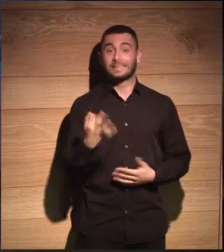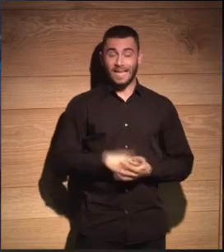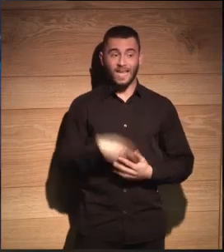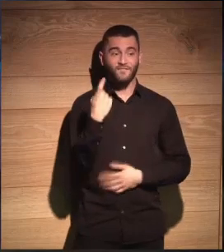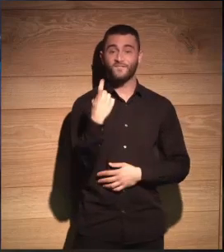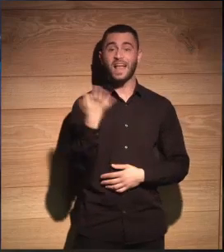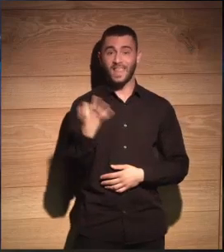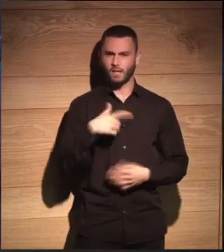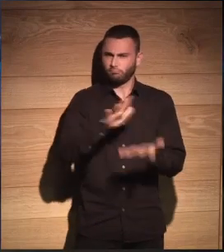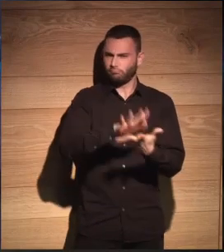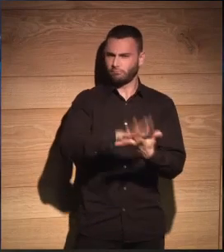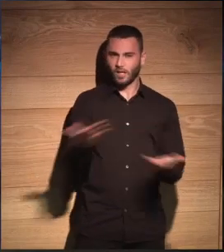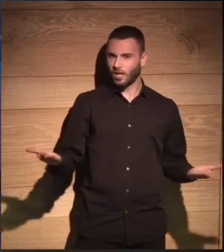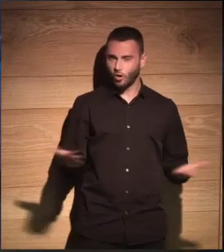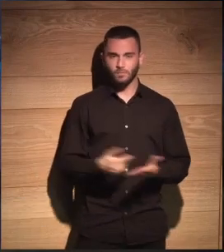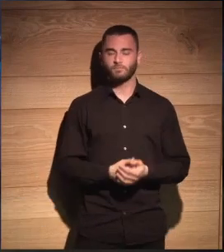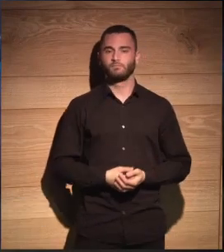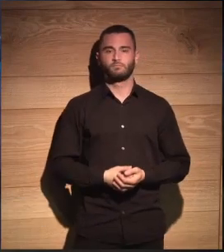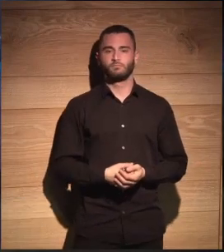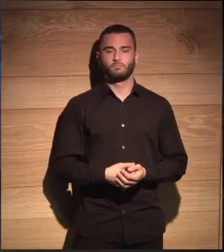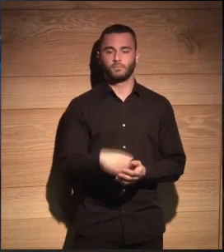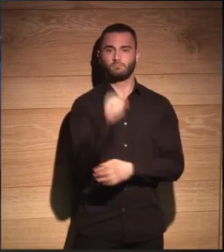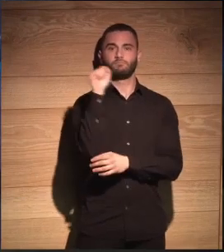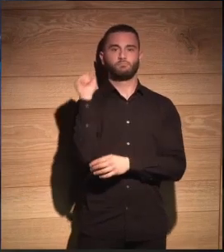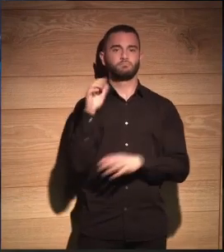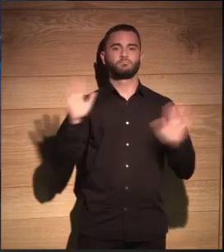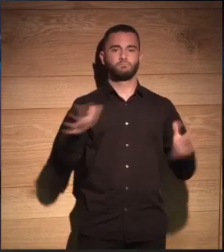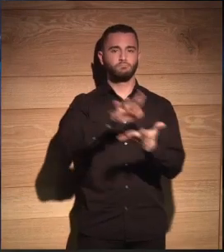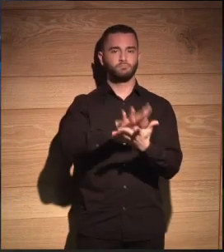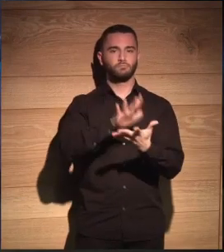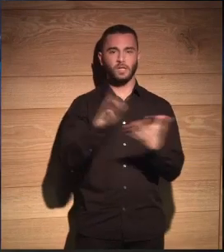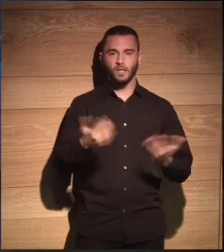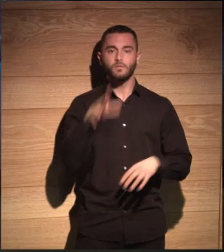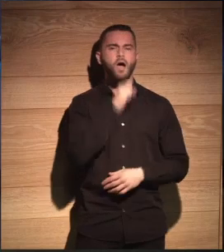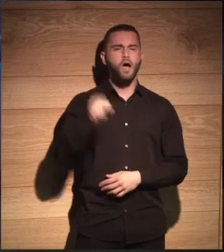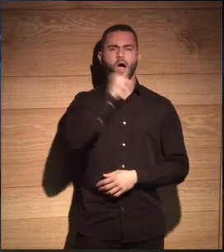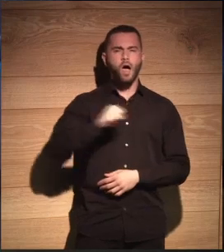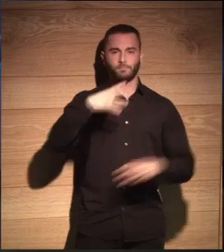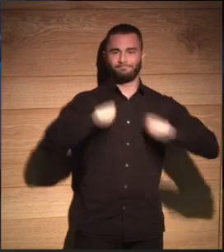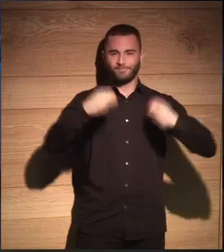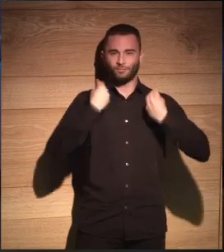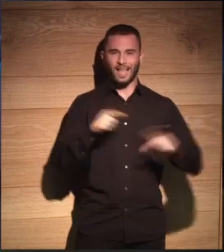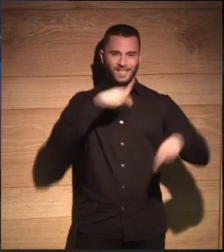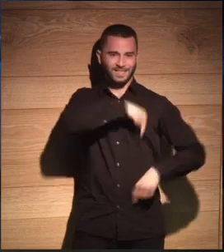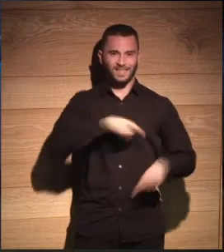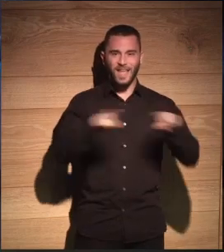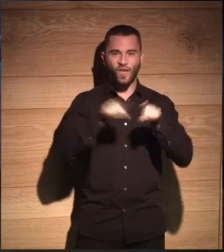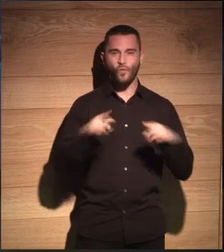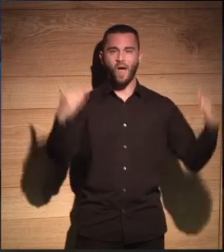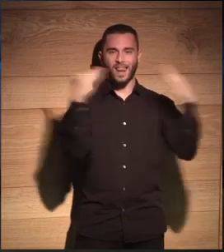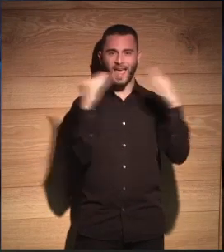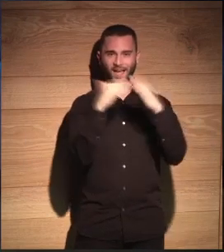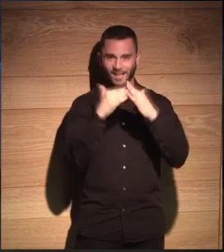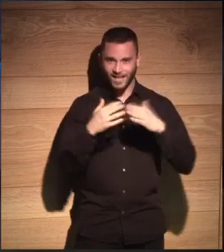único que falta es que nos relajemos, que nos echemos hacia atrás, que disfrutemos de esta maravilla y que nos sintamos, como he dicho, como en casa.